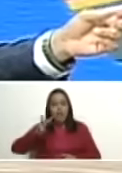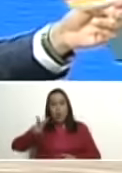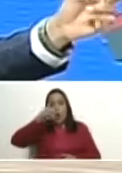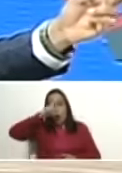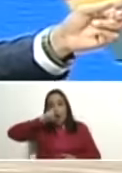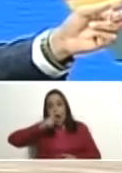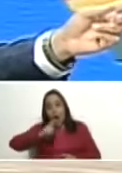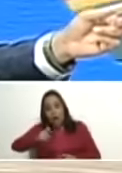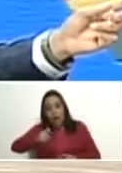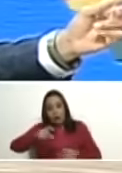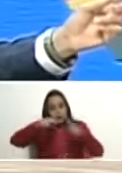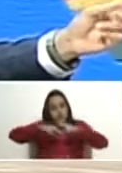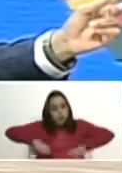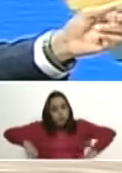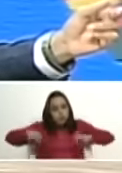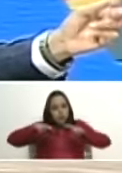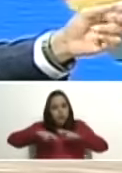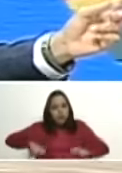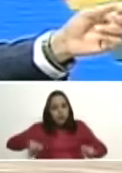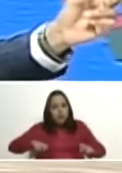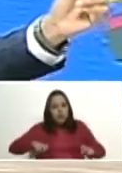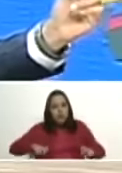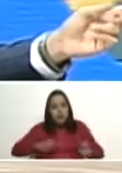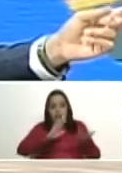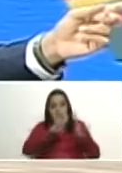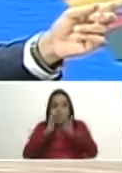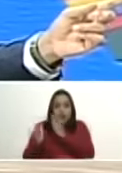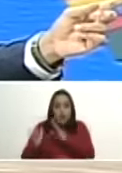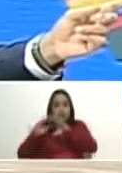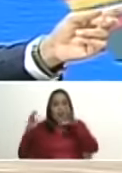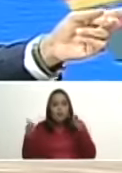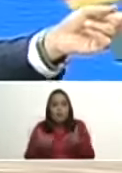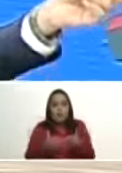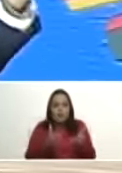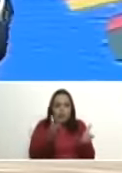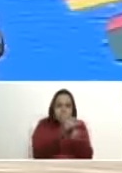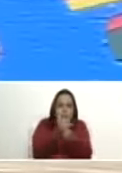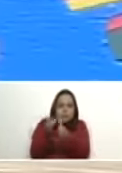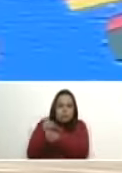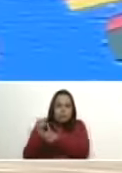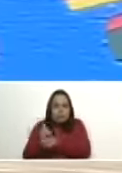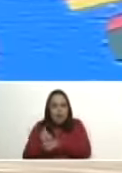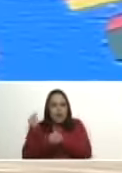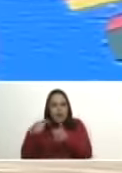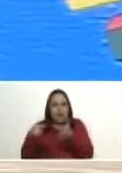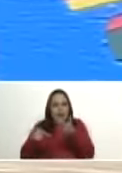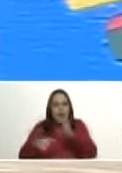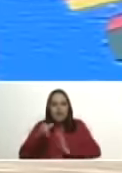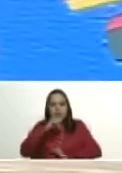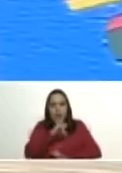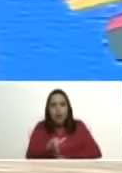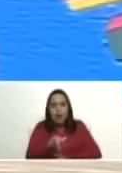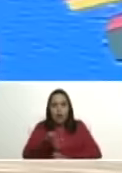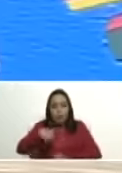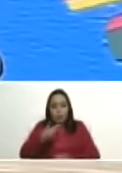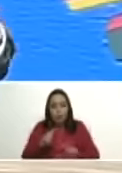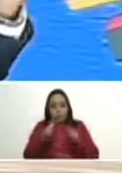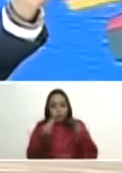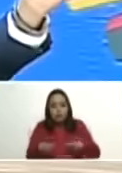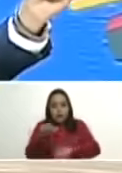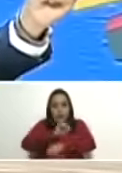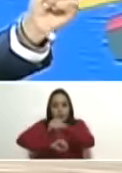2 largos años investigando en las principales bibliotecas del mundo y consiguiendo para la defensa de nuestro